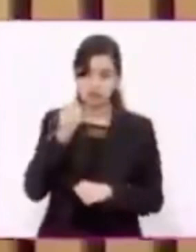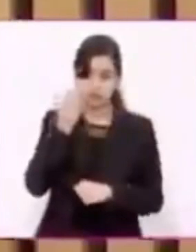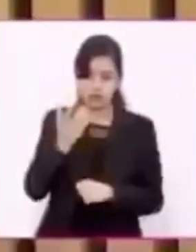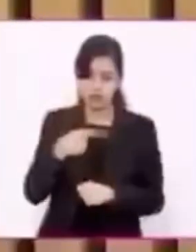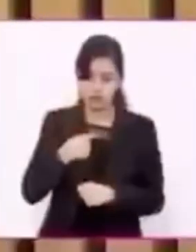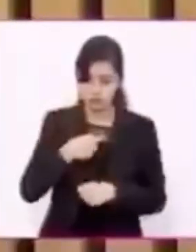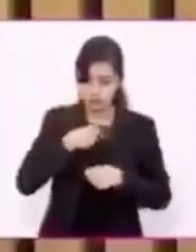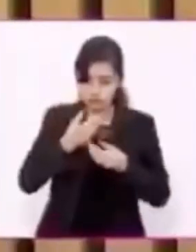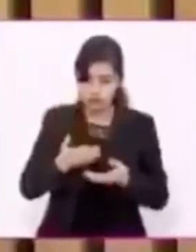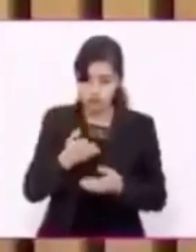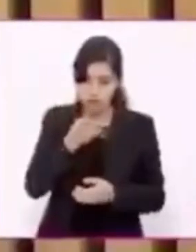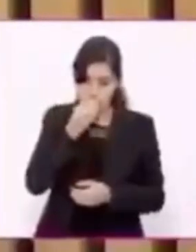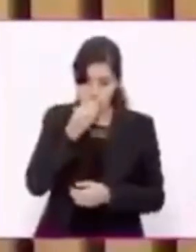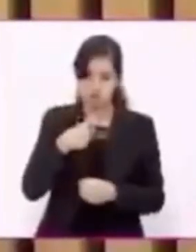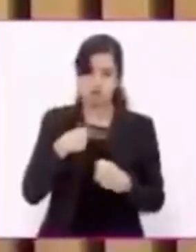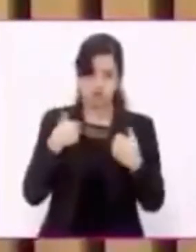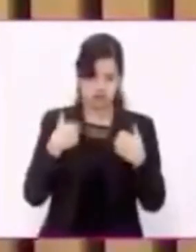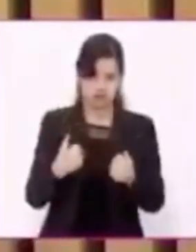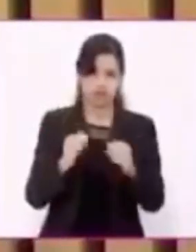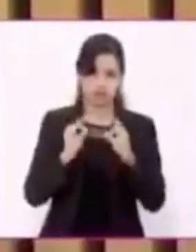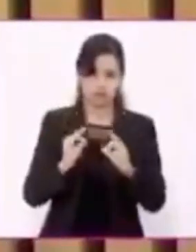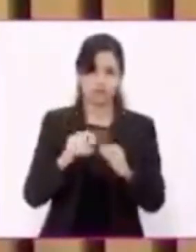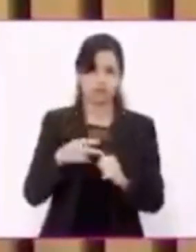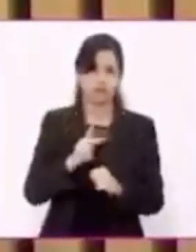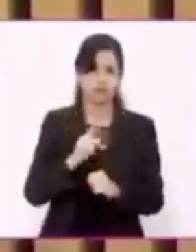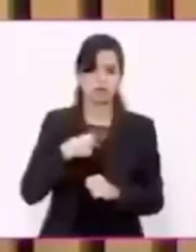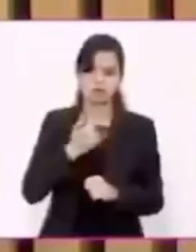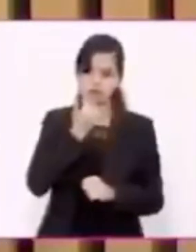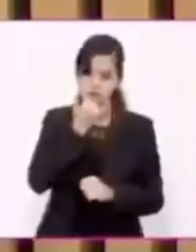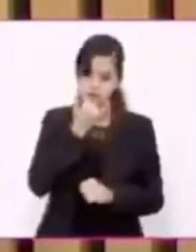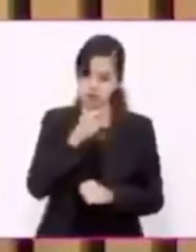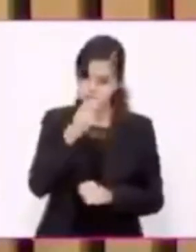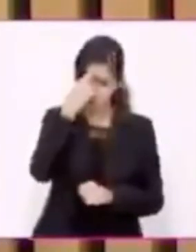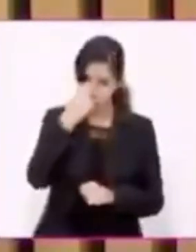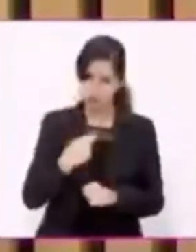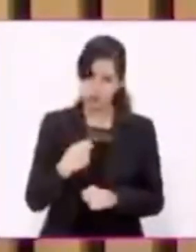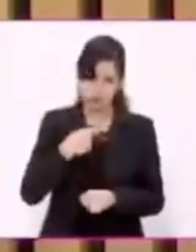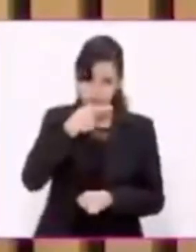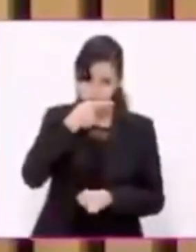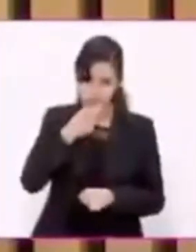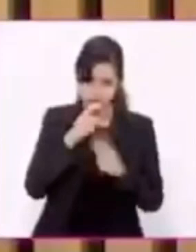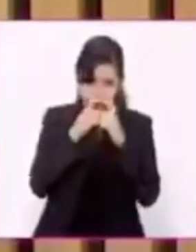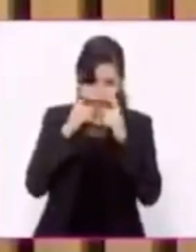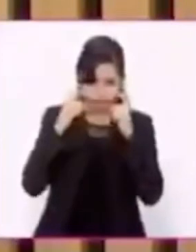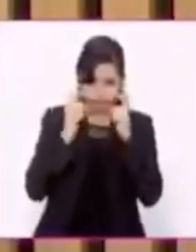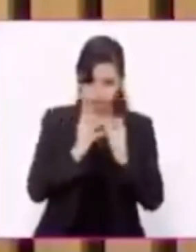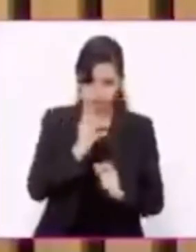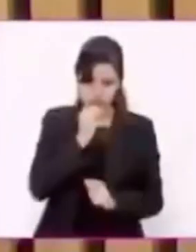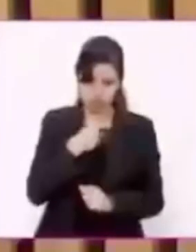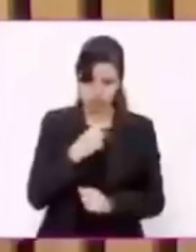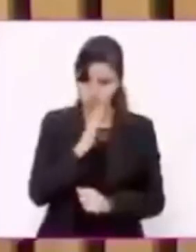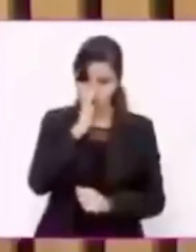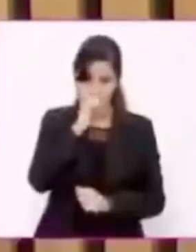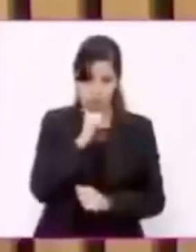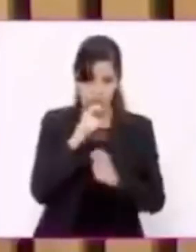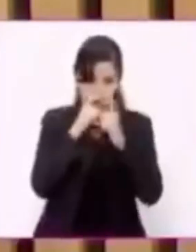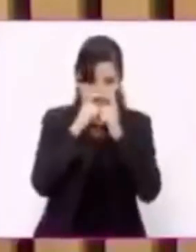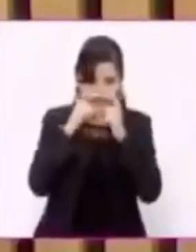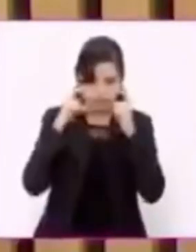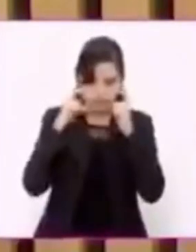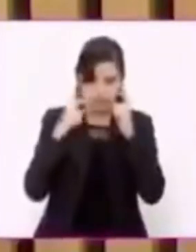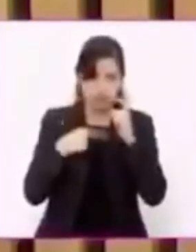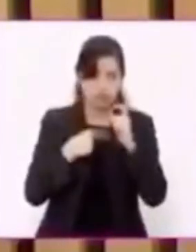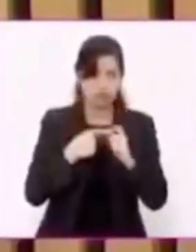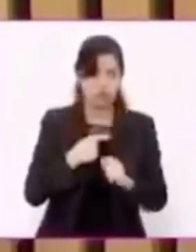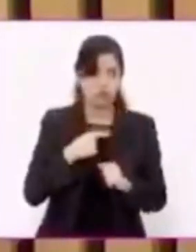No, en mi no. intervención, lo entiendo perfectamente, pero le pido que respete el que no hable amordazado. Yo no puedo ni hablar amordazado, no